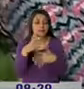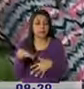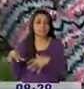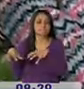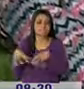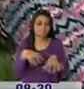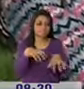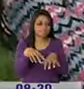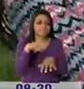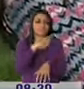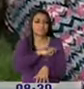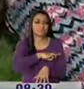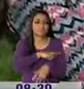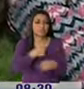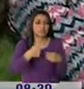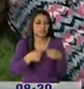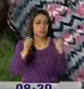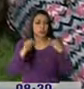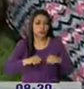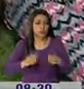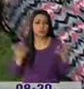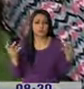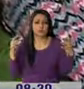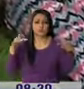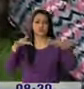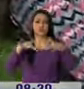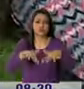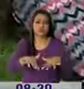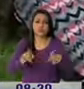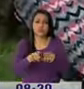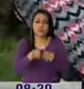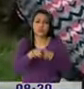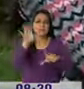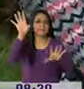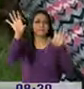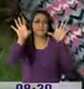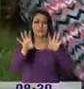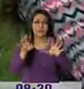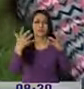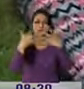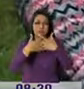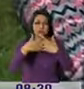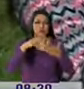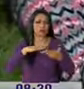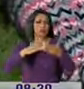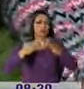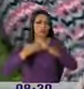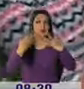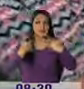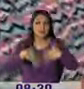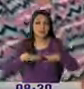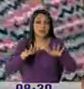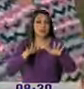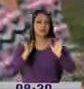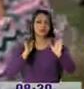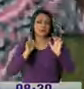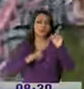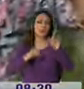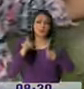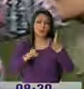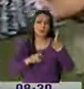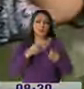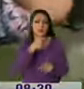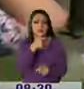de Quito para realizar una pequeña feria de integración con la comunidad, en donde va a haber algunos